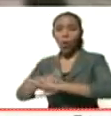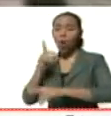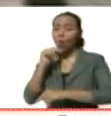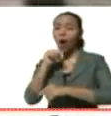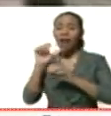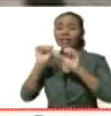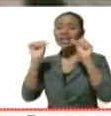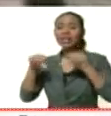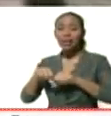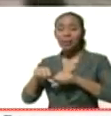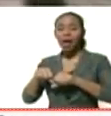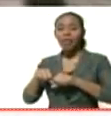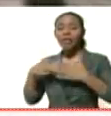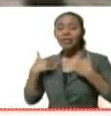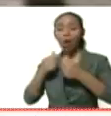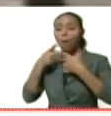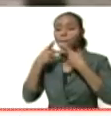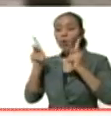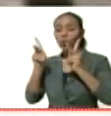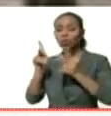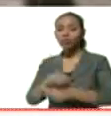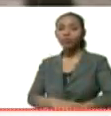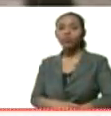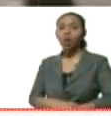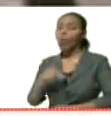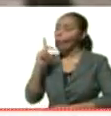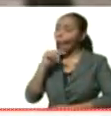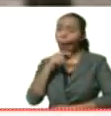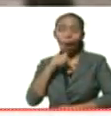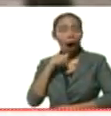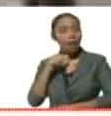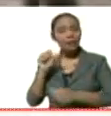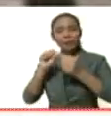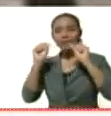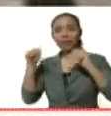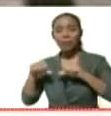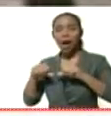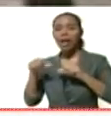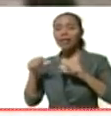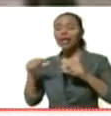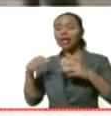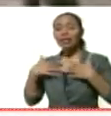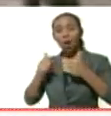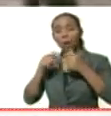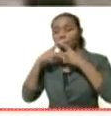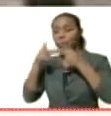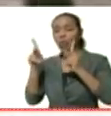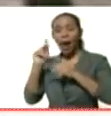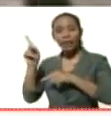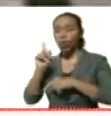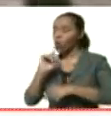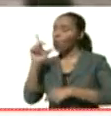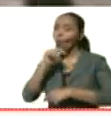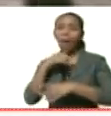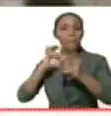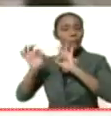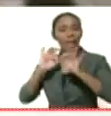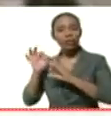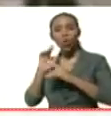de salud pública. No hay sistema de salud pública en los Estados Unidos. No están preparados para